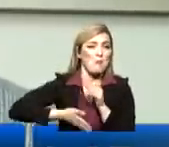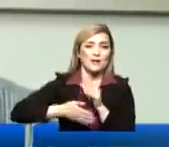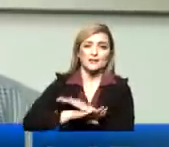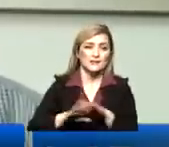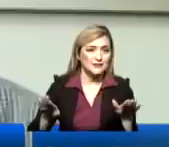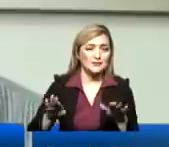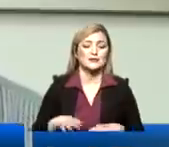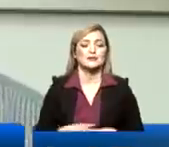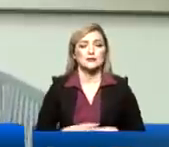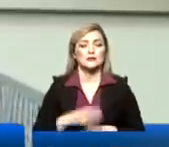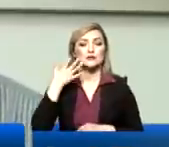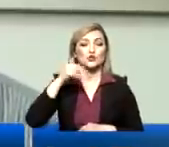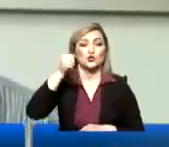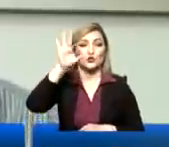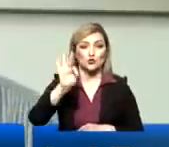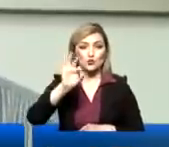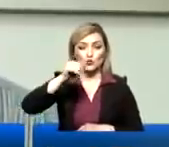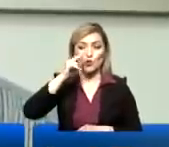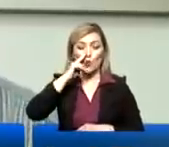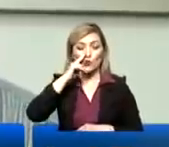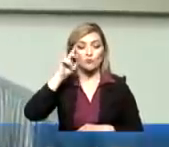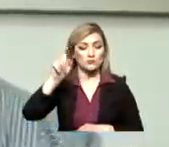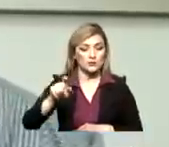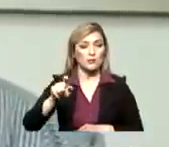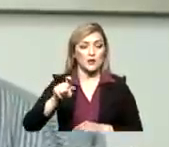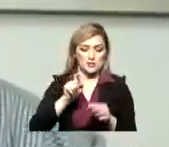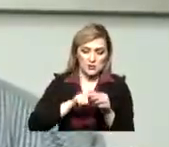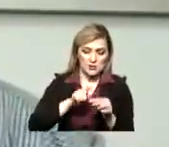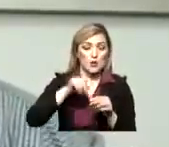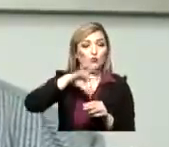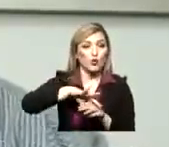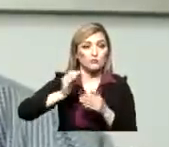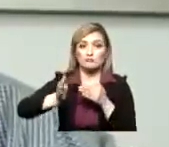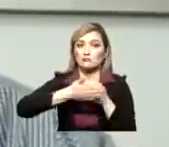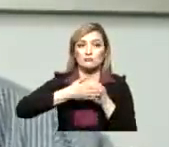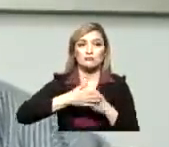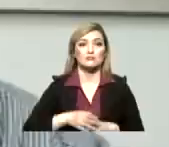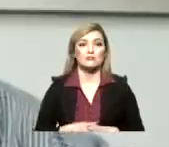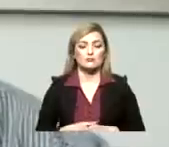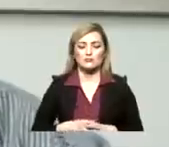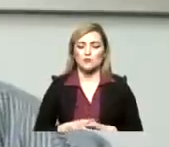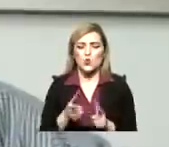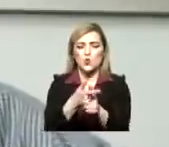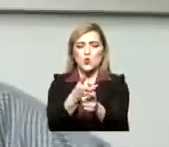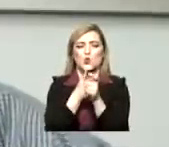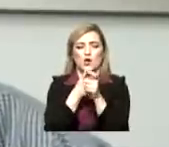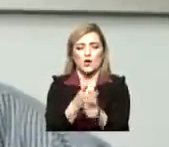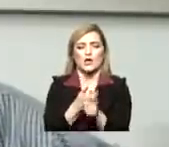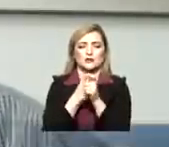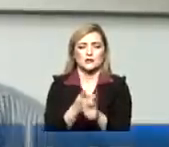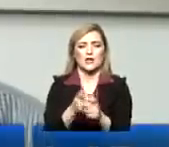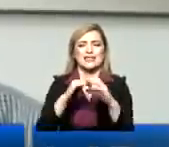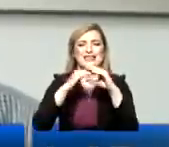gestión y que el 19 de junio se tiene que cerrar el registro electoral, es imperativo que el Consejo